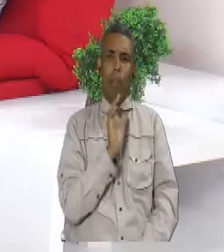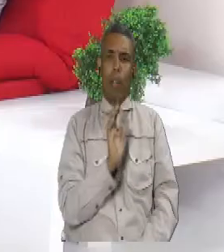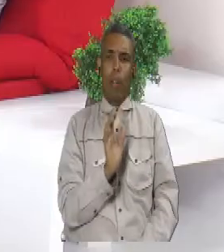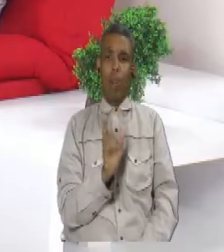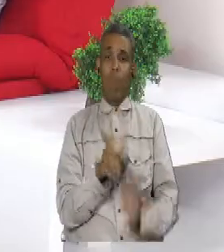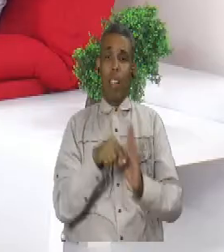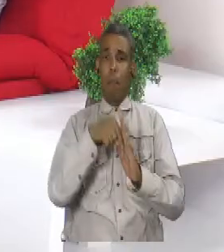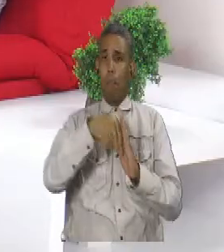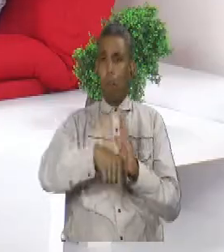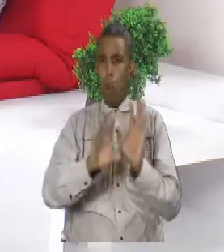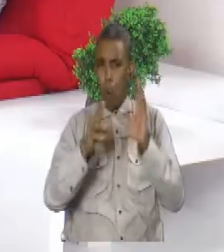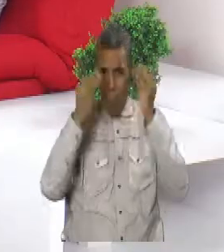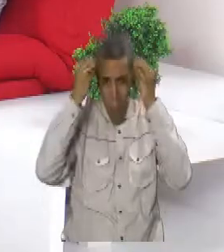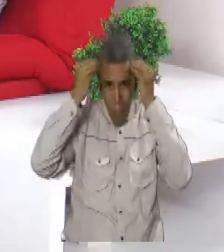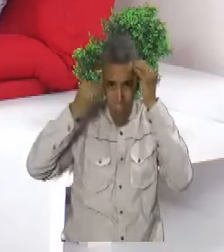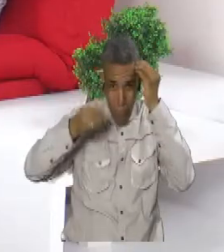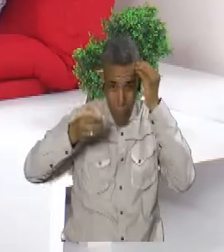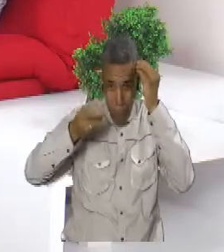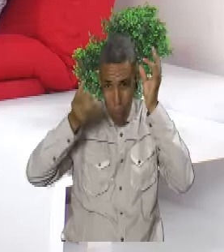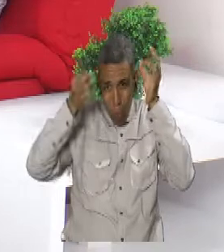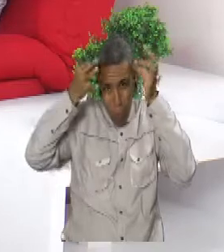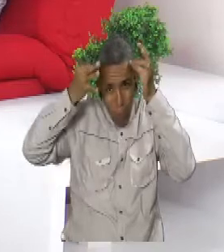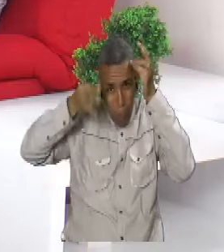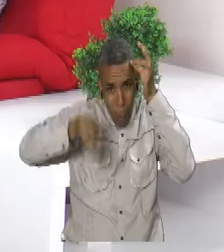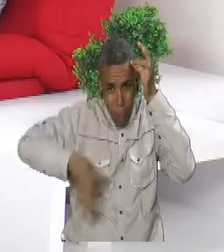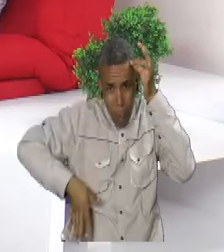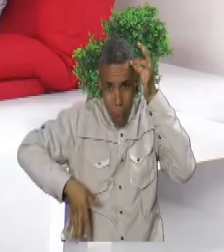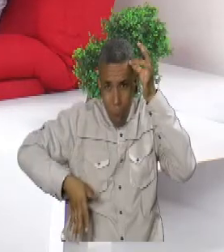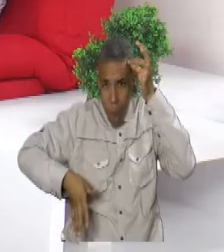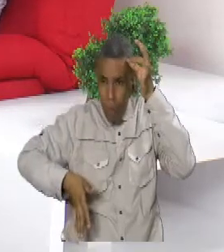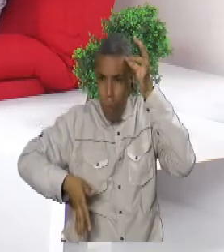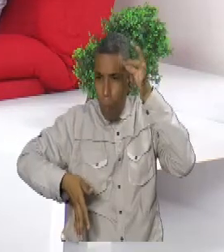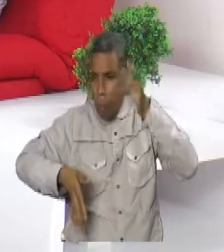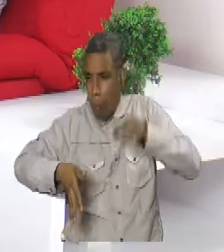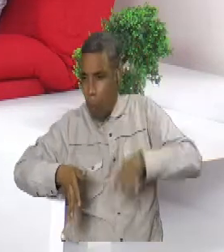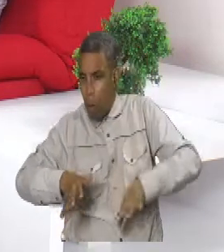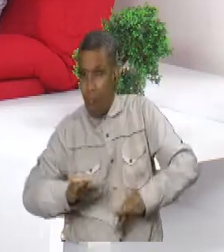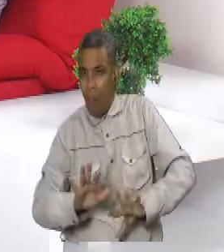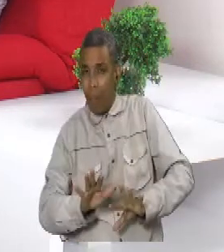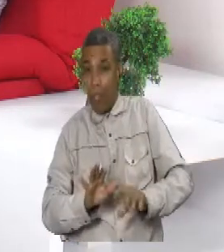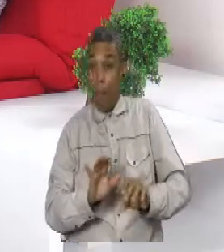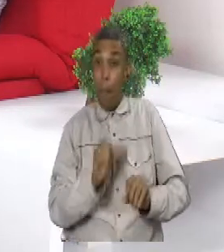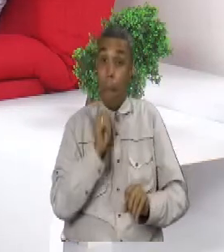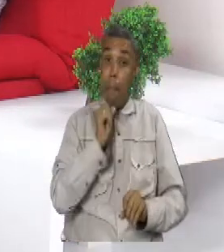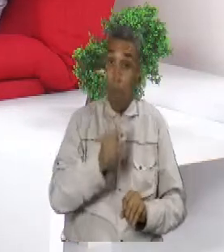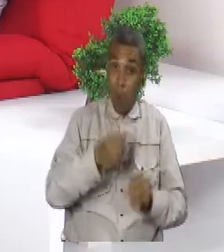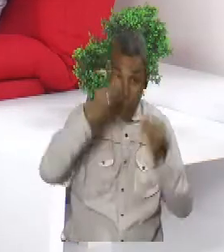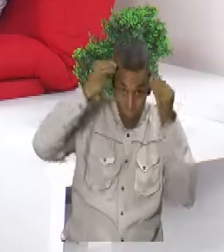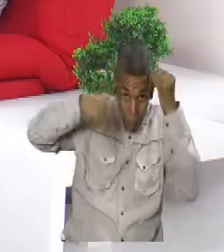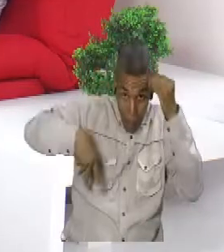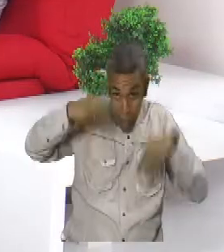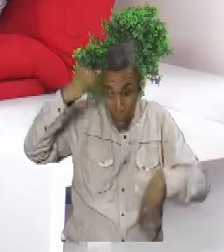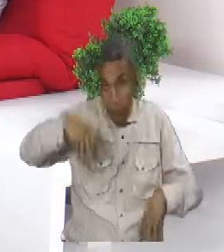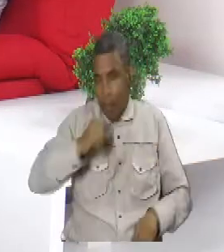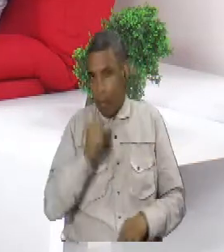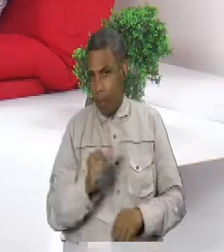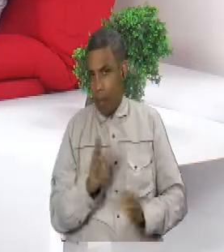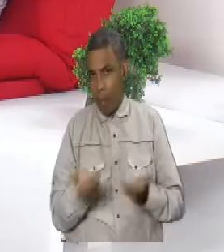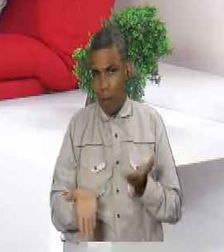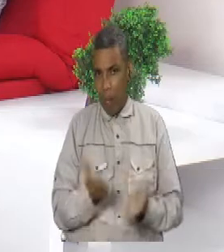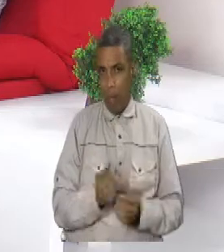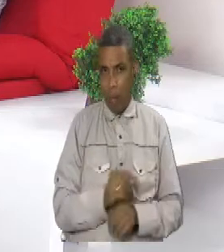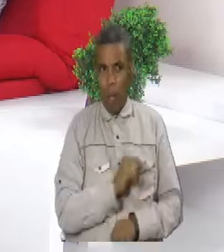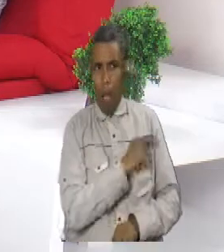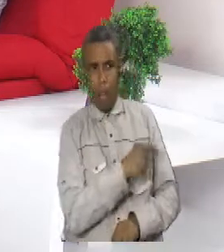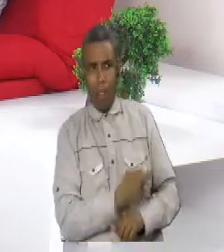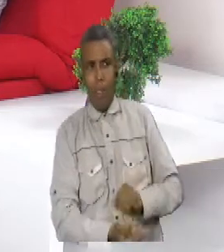cae 3 centímetros de cabello y aparece un momento agudo que se llama alopecia areata. Doctor, ¿usted me la está echando a mí? Sí. Sí, porque